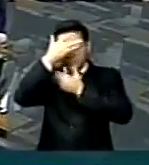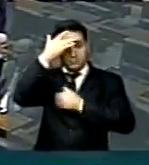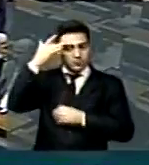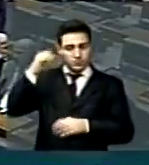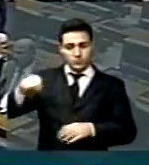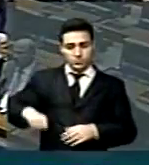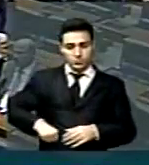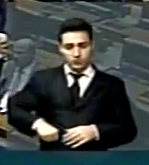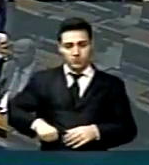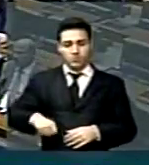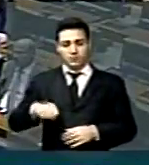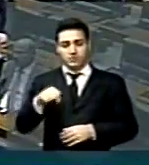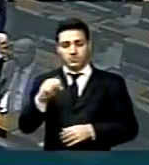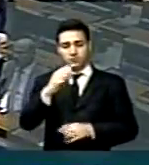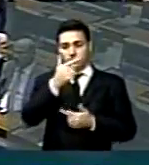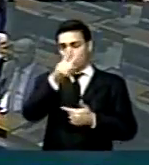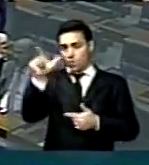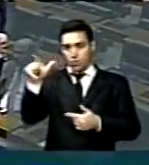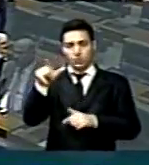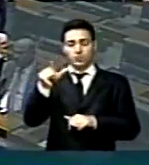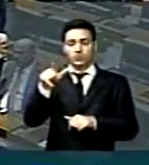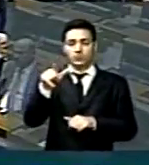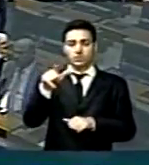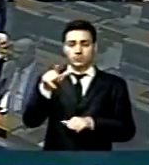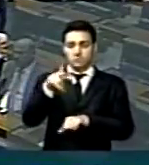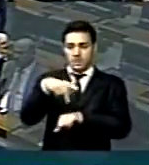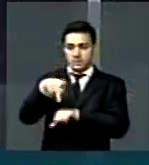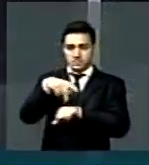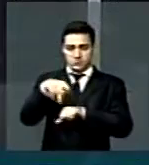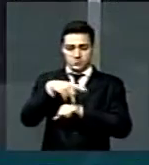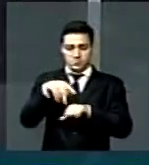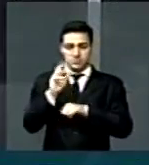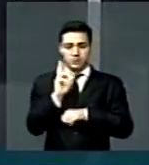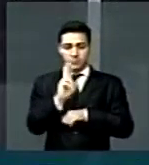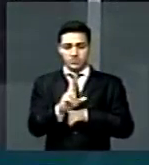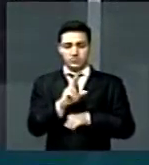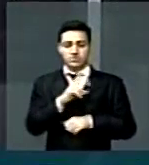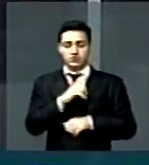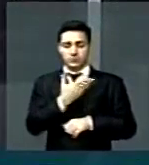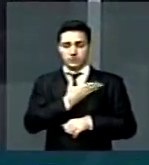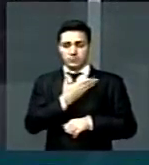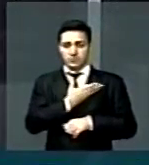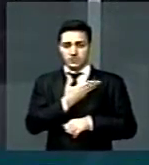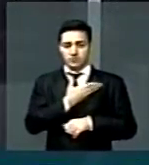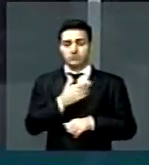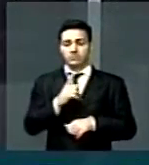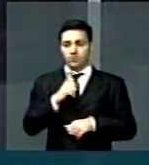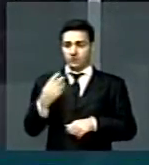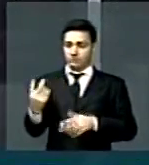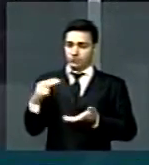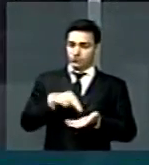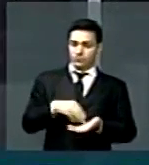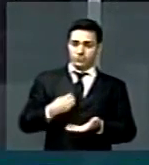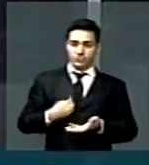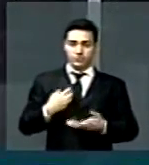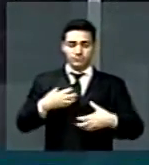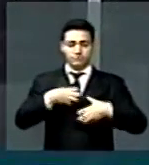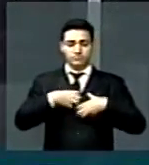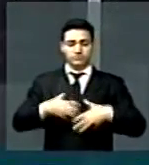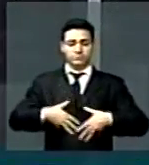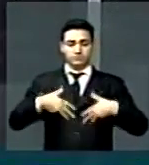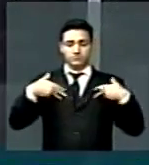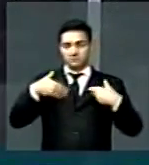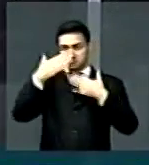diplomatas de otros países amigos que nos honran con su